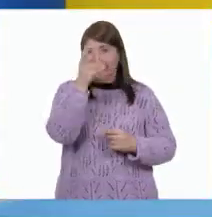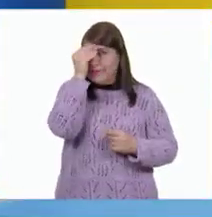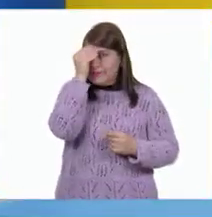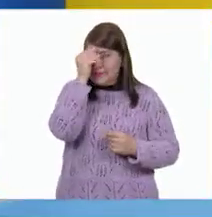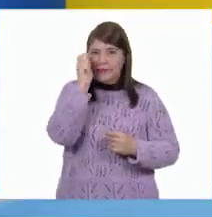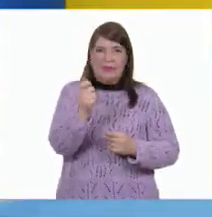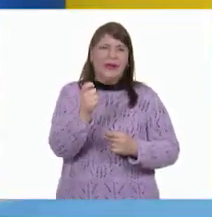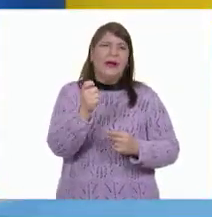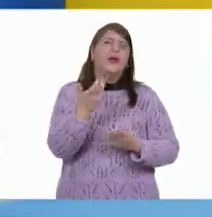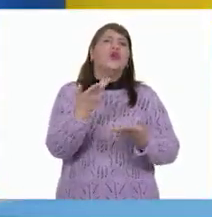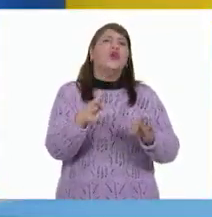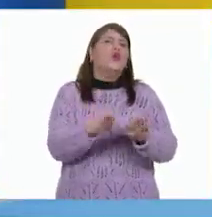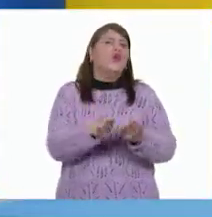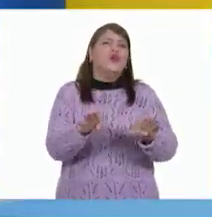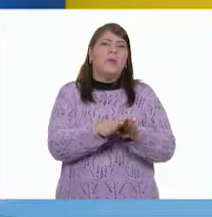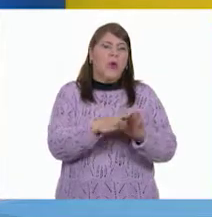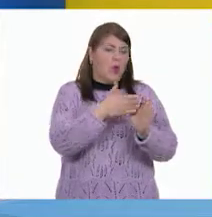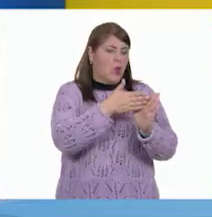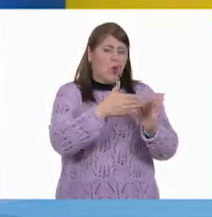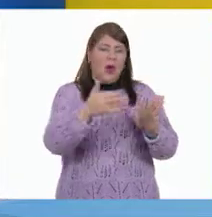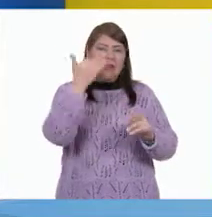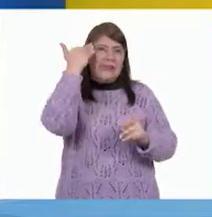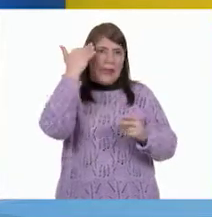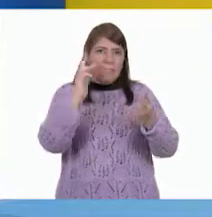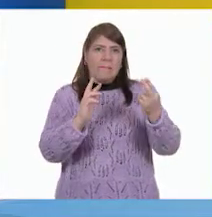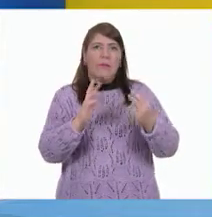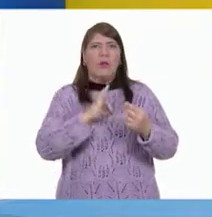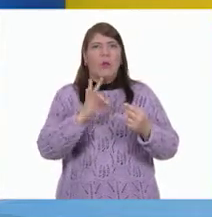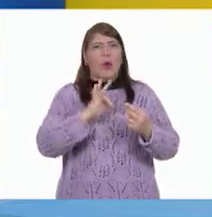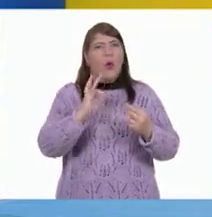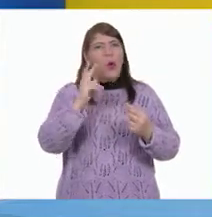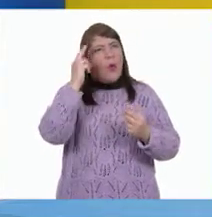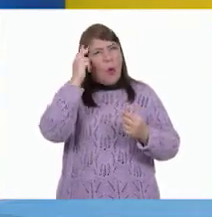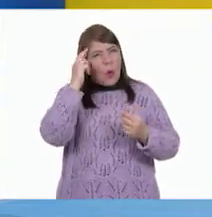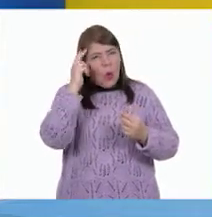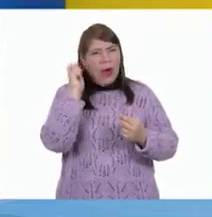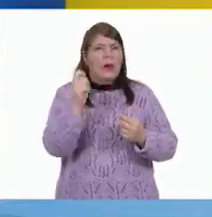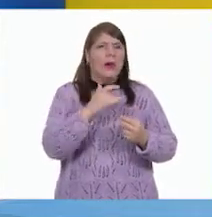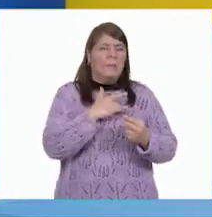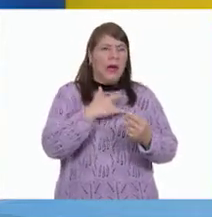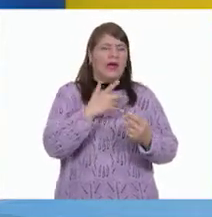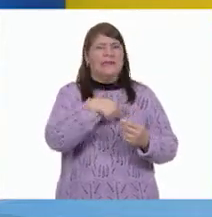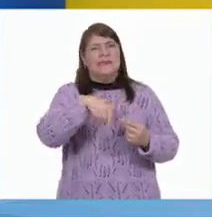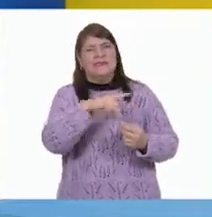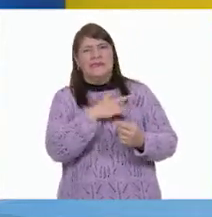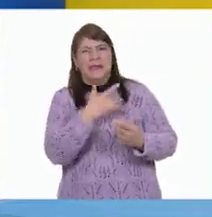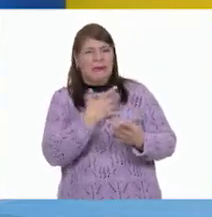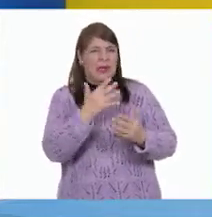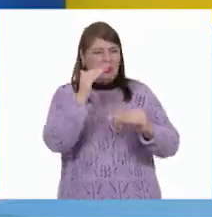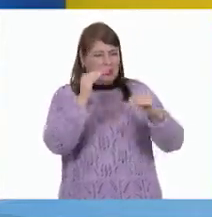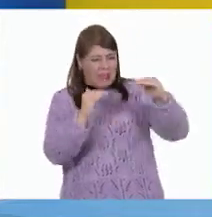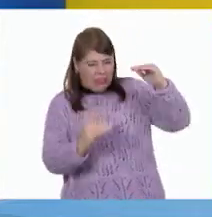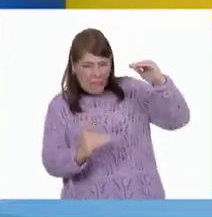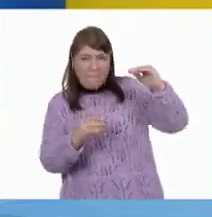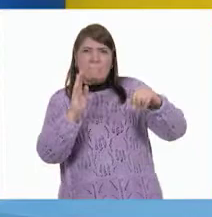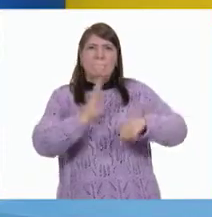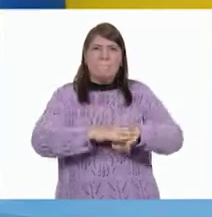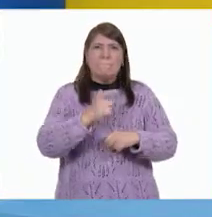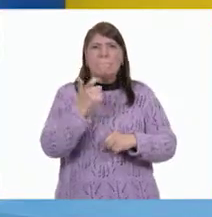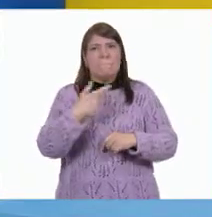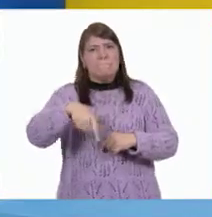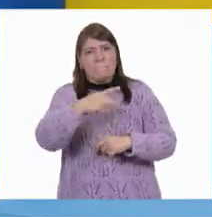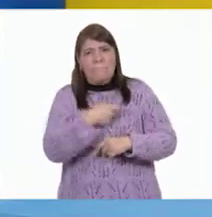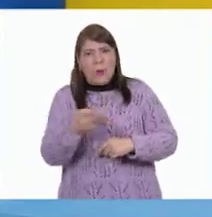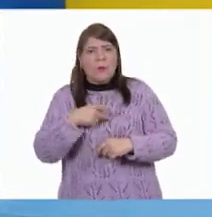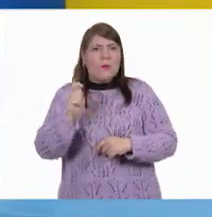algunos rasgos de cómo en el porfiriato las desigualdades sociales empezaron a ser cada vez más agudas y cada vez más críticas.